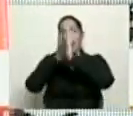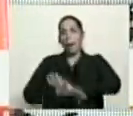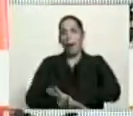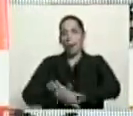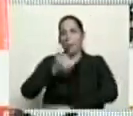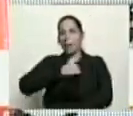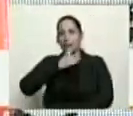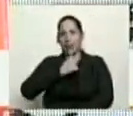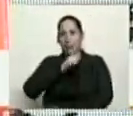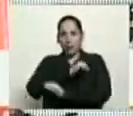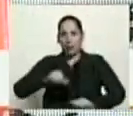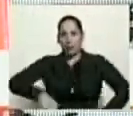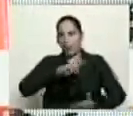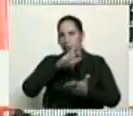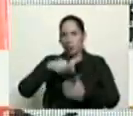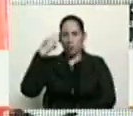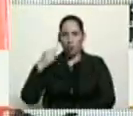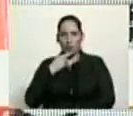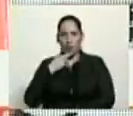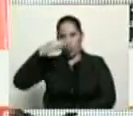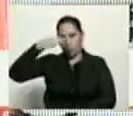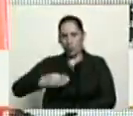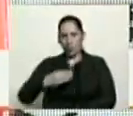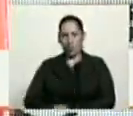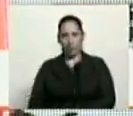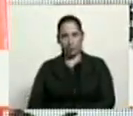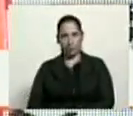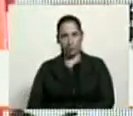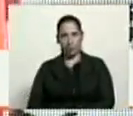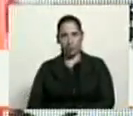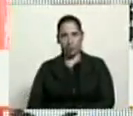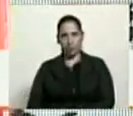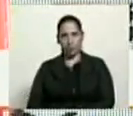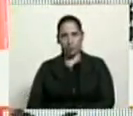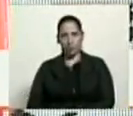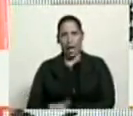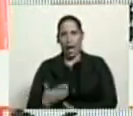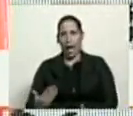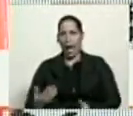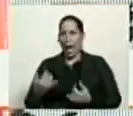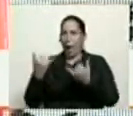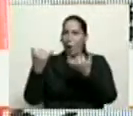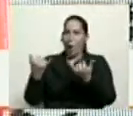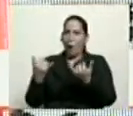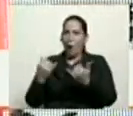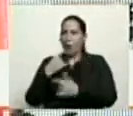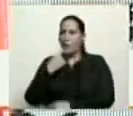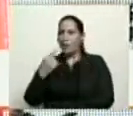con la Fuerza Armada, con los oficiales. Esta oferta que les hice no es para toda la vida.